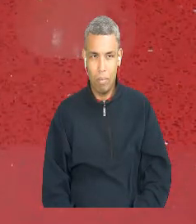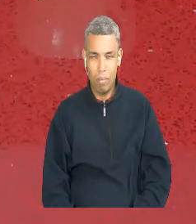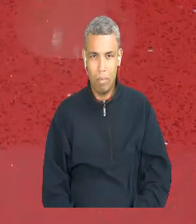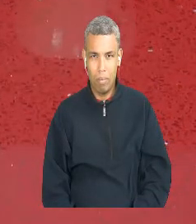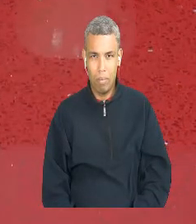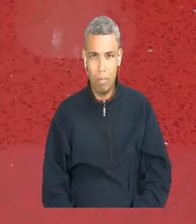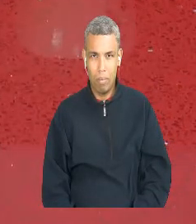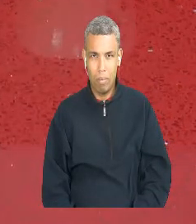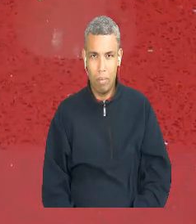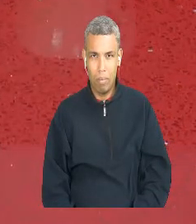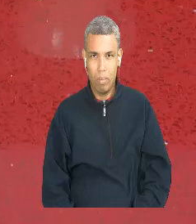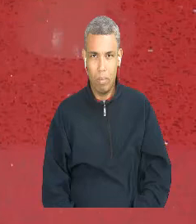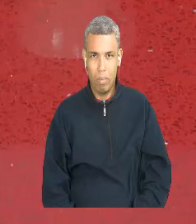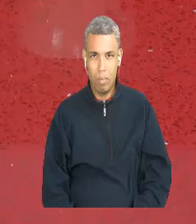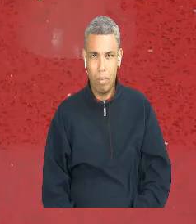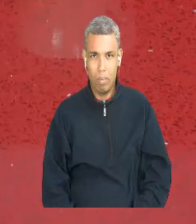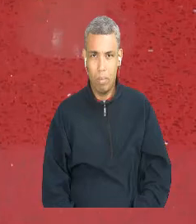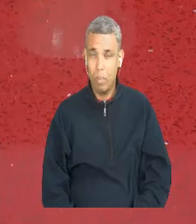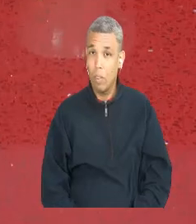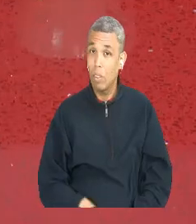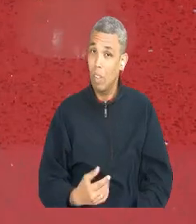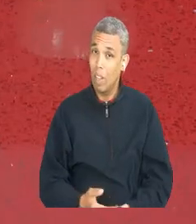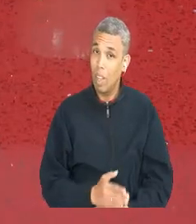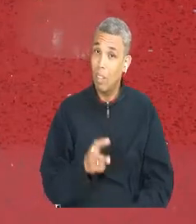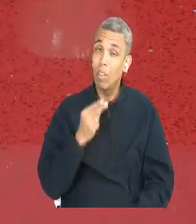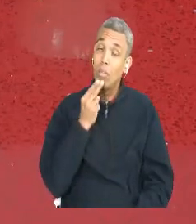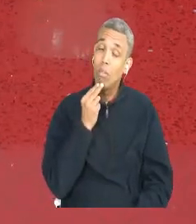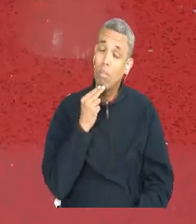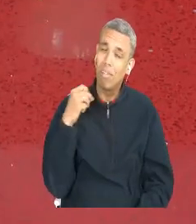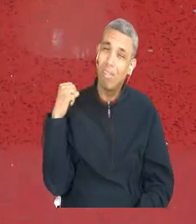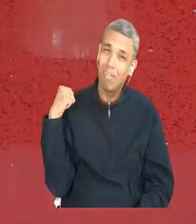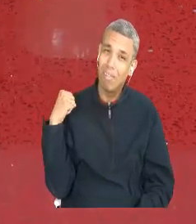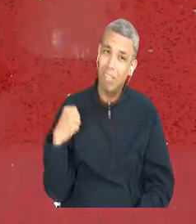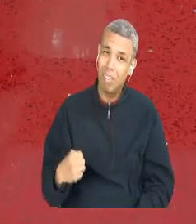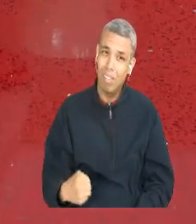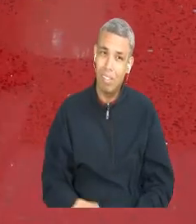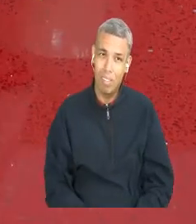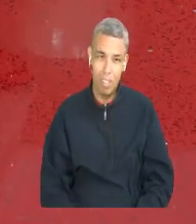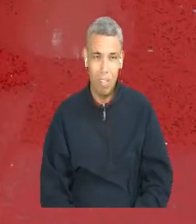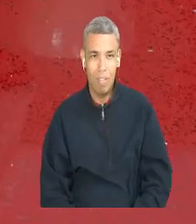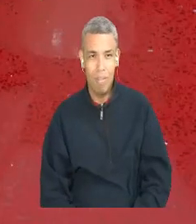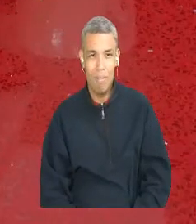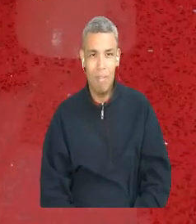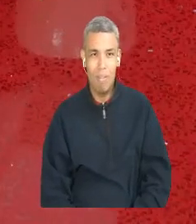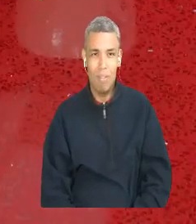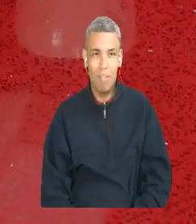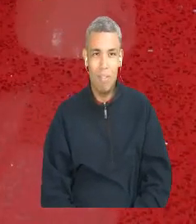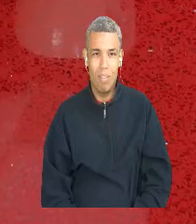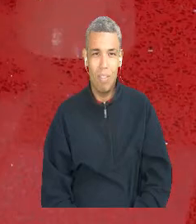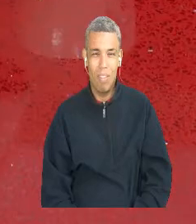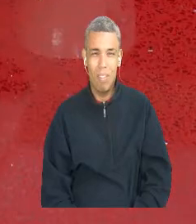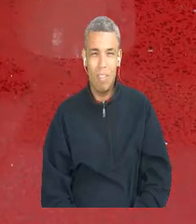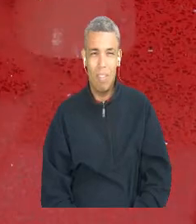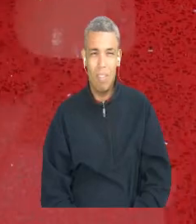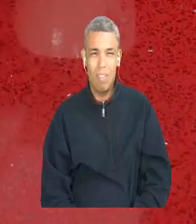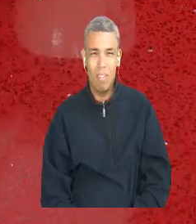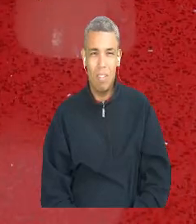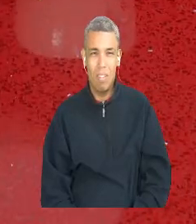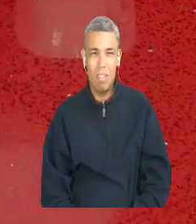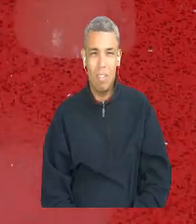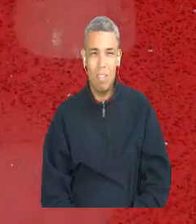coma diabético. Le voy a hacer la técnica que me enseñó a hacer Wilson, Wilson la vez pasada, que